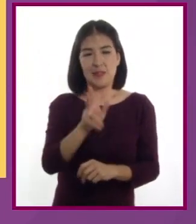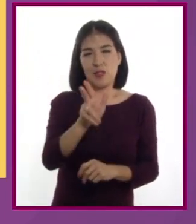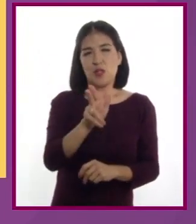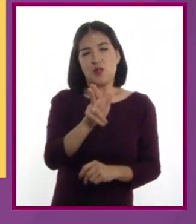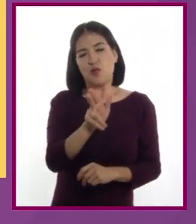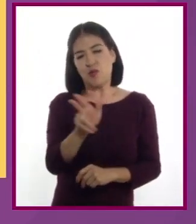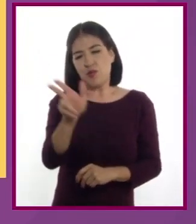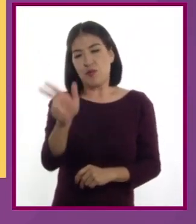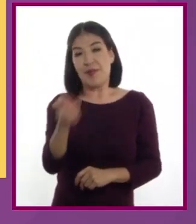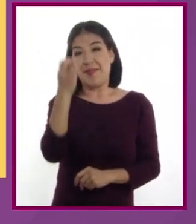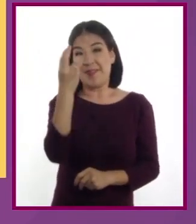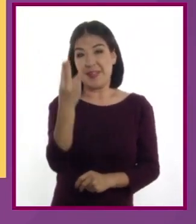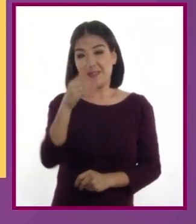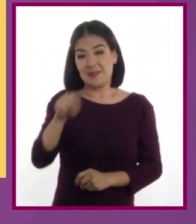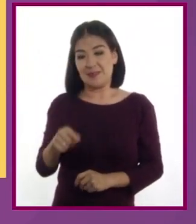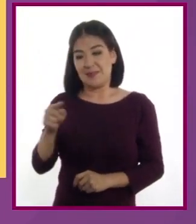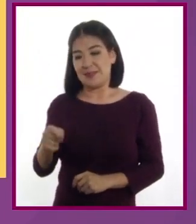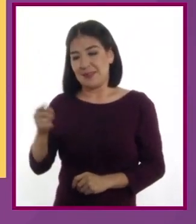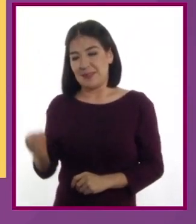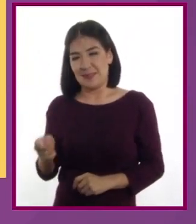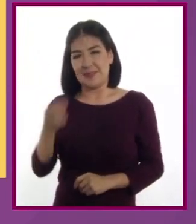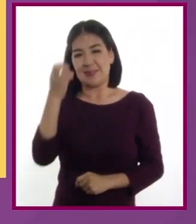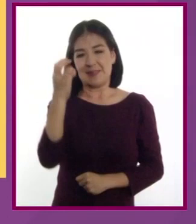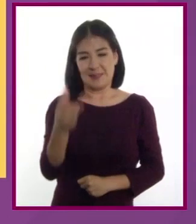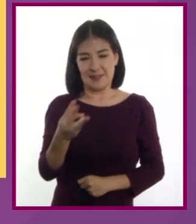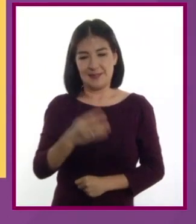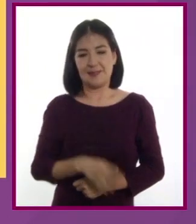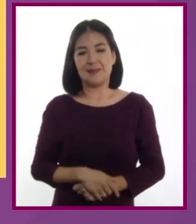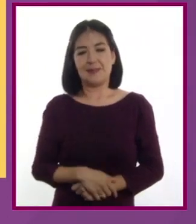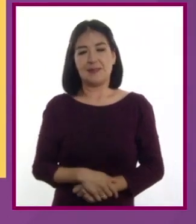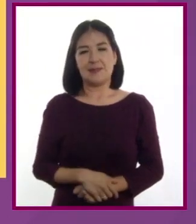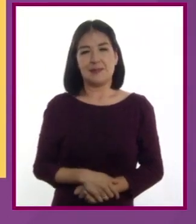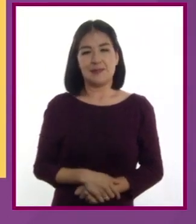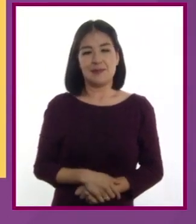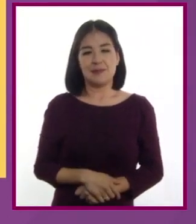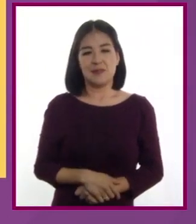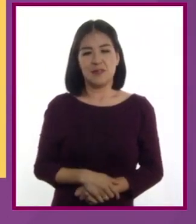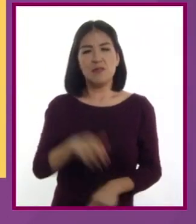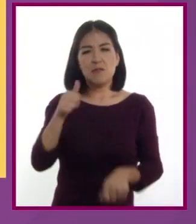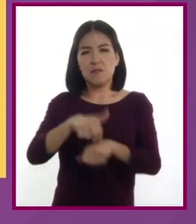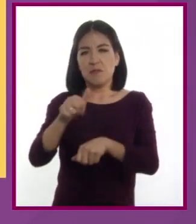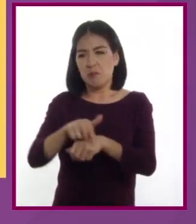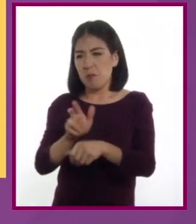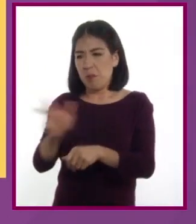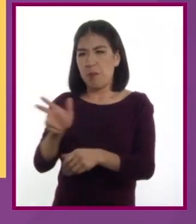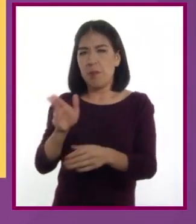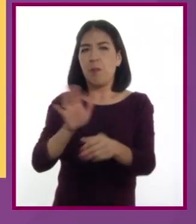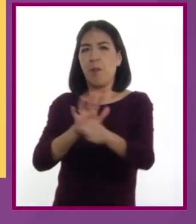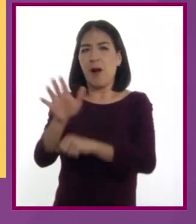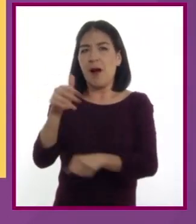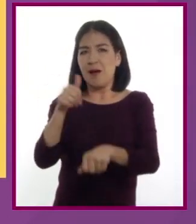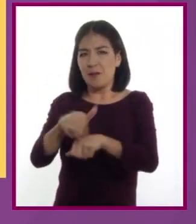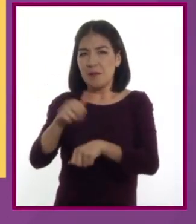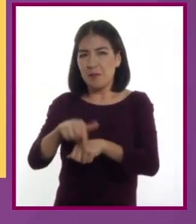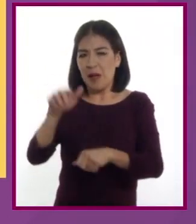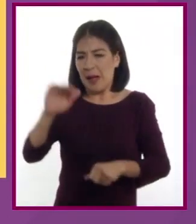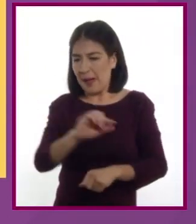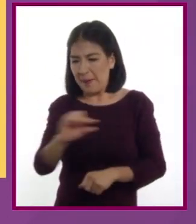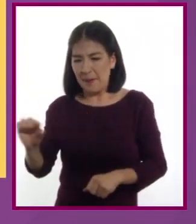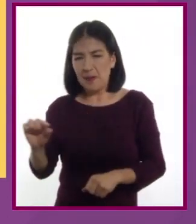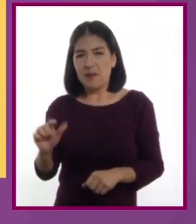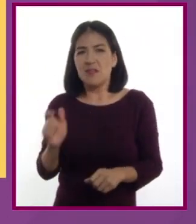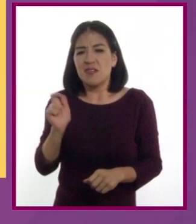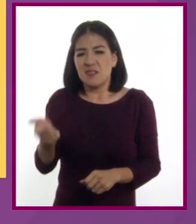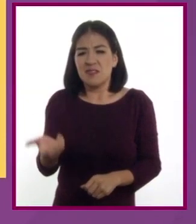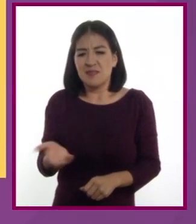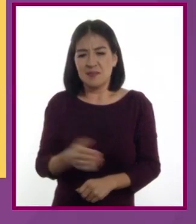3 veces avanzando 2 unidades en cada desplazamiento. ¿A qué número llega el móvil? ¿Qué signo tiene ese